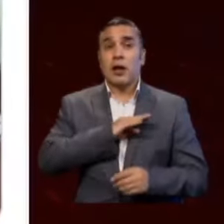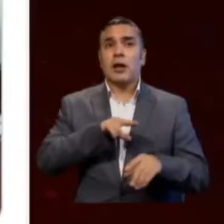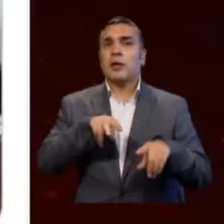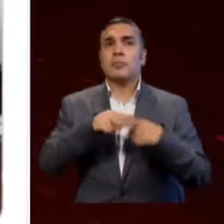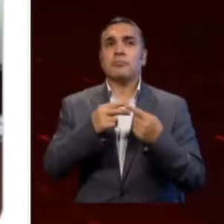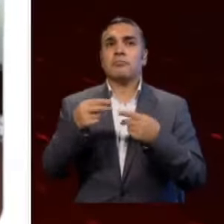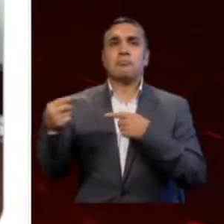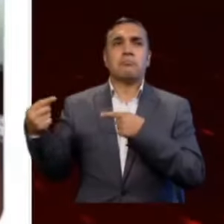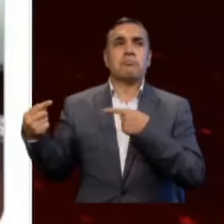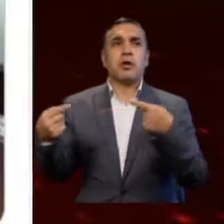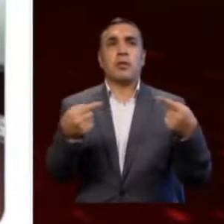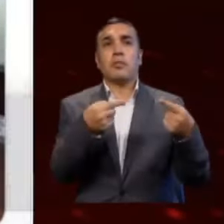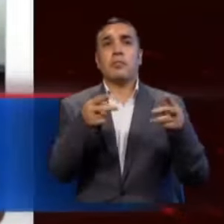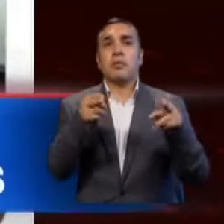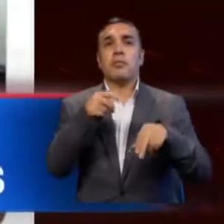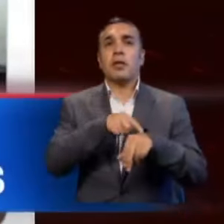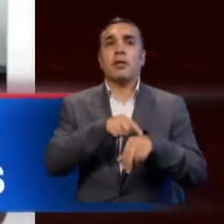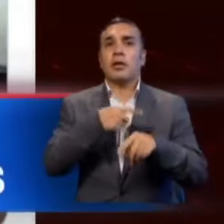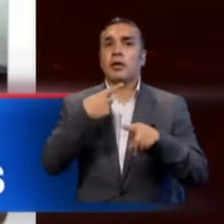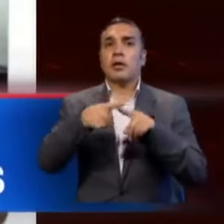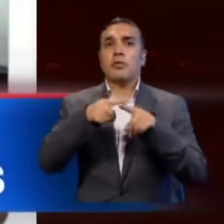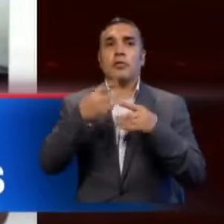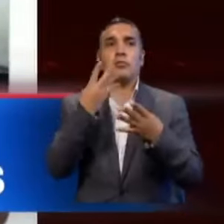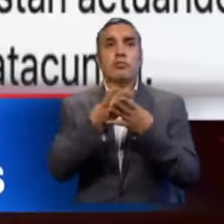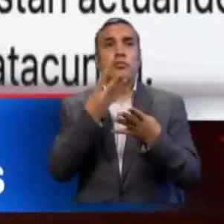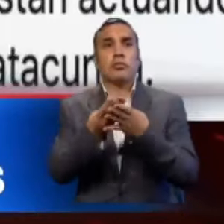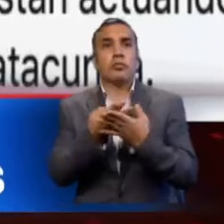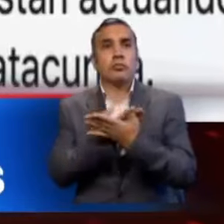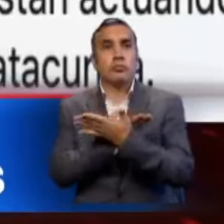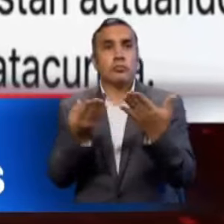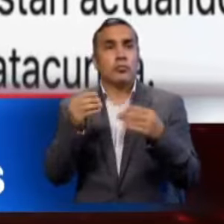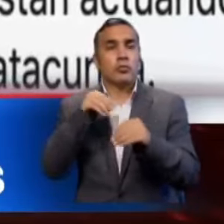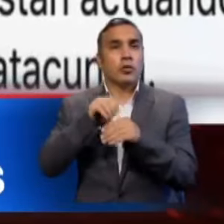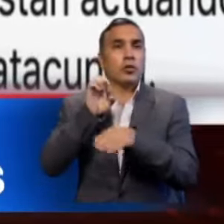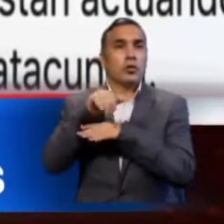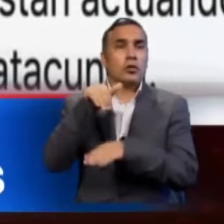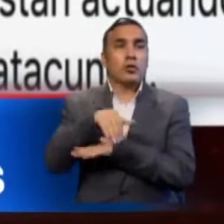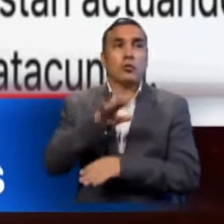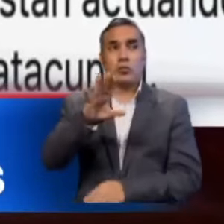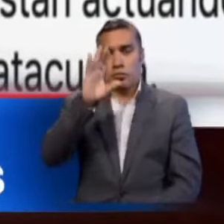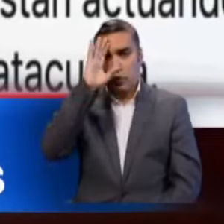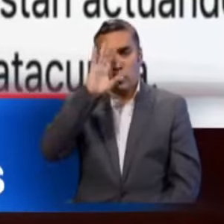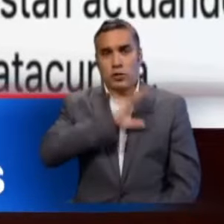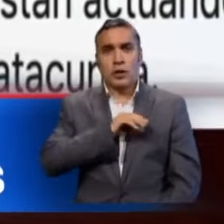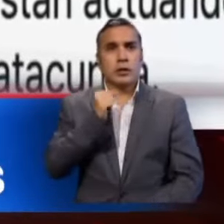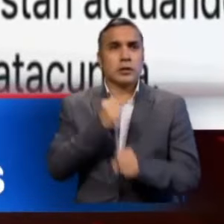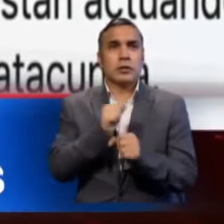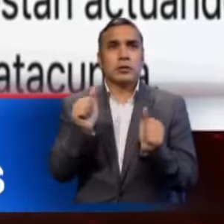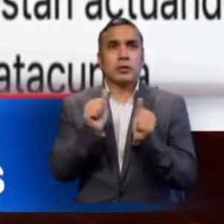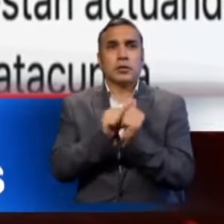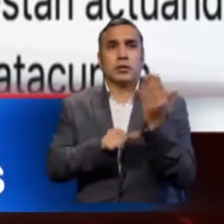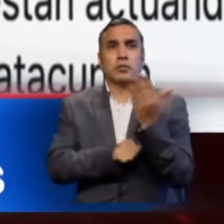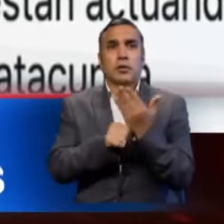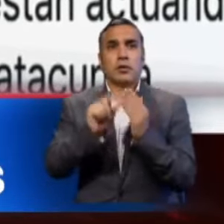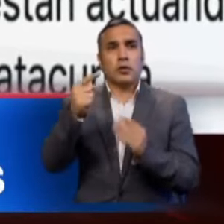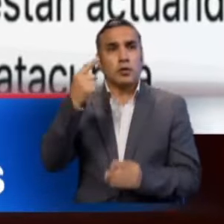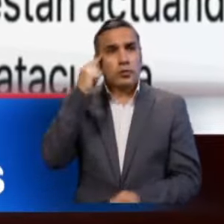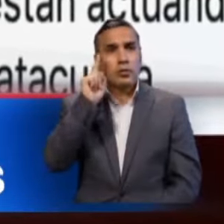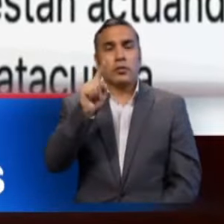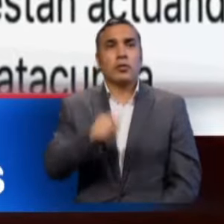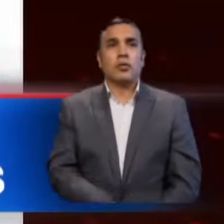acciones de violencia simultáneas en varios centros penitenciarios del país. La policía coordina con el ministro de